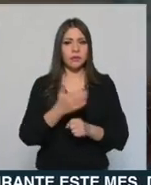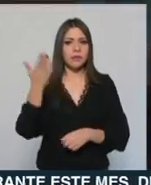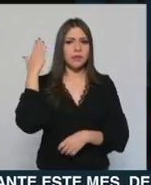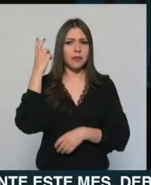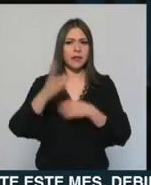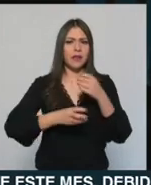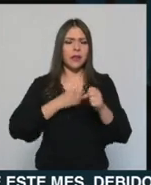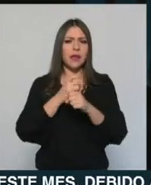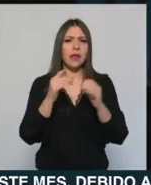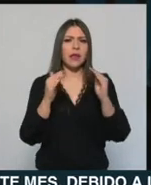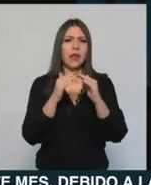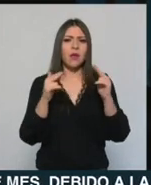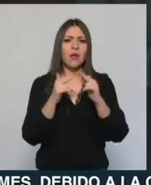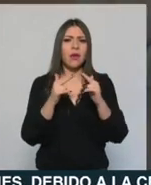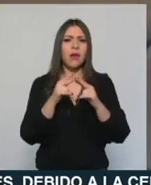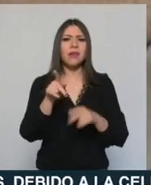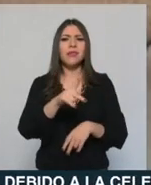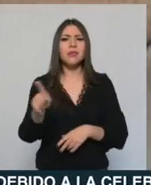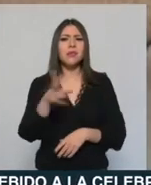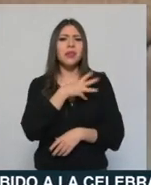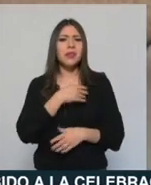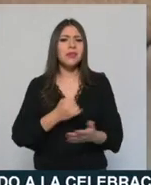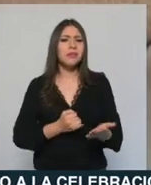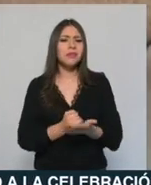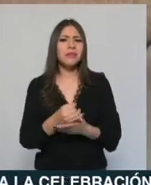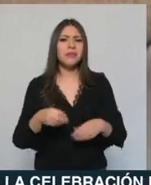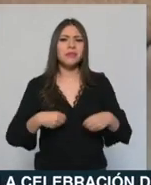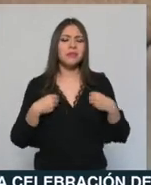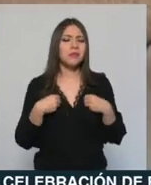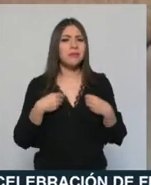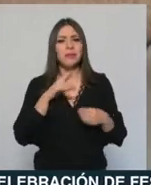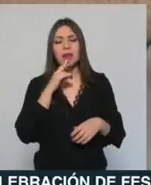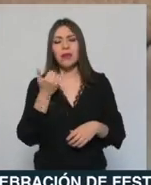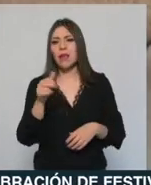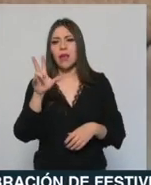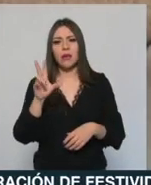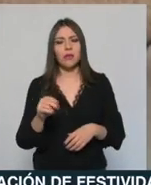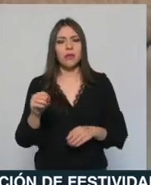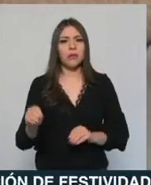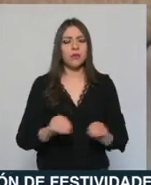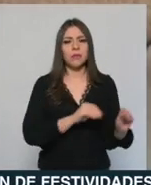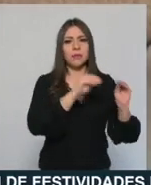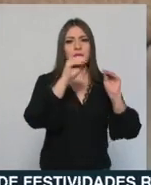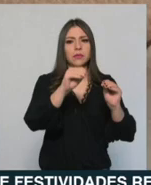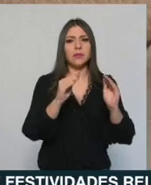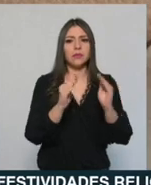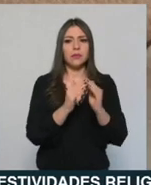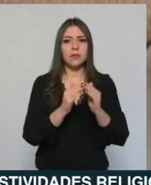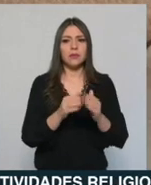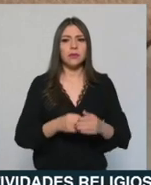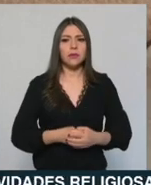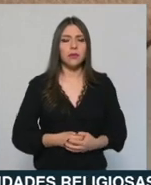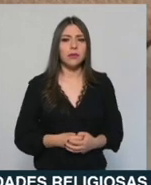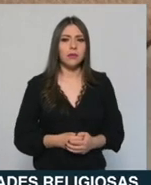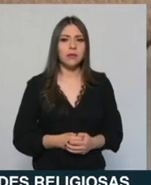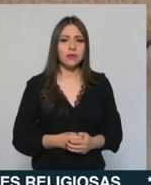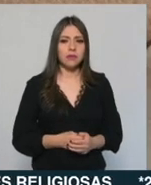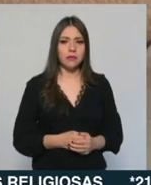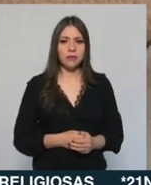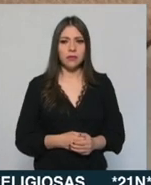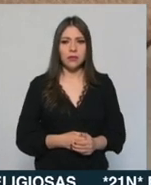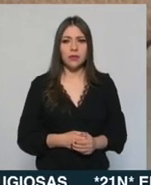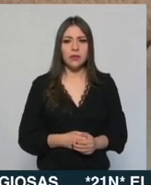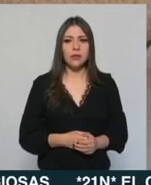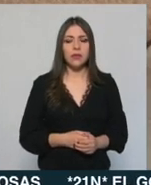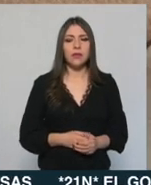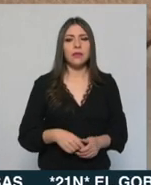no seguir viviendo con sus hijos. Viví con ellos, pero siempre ya el adulto quieren